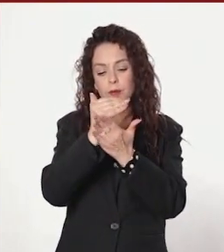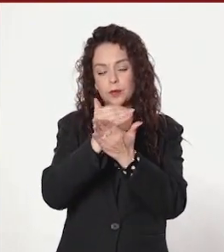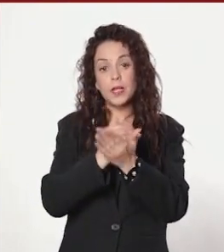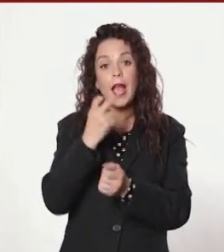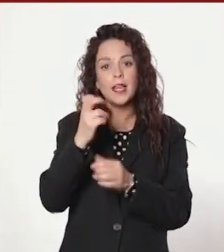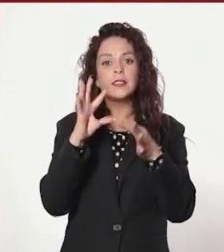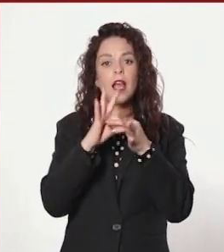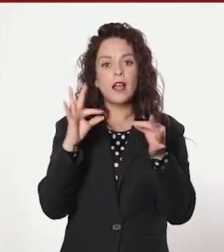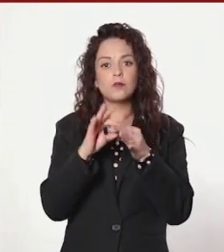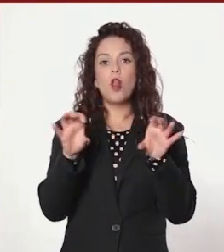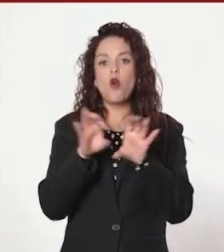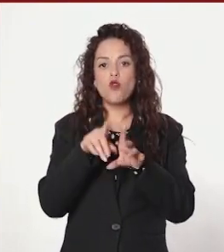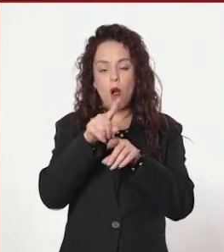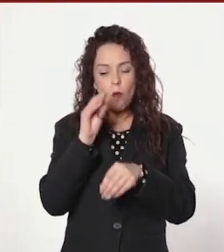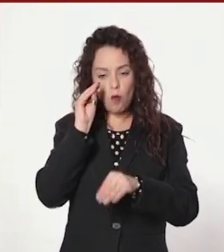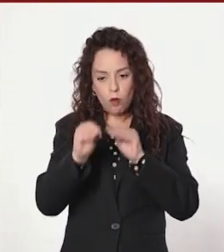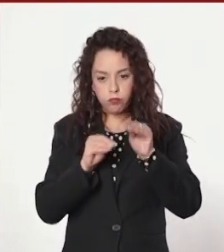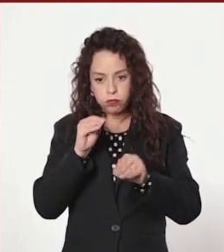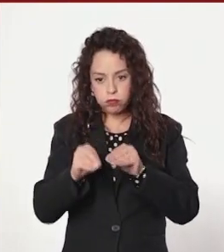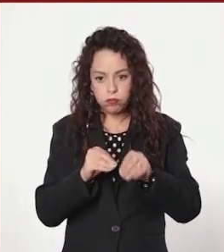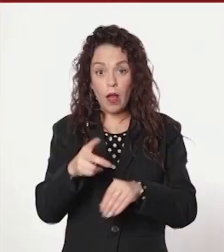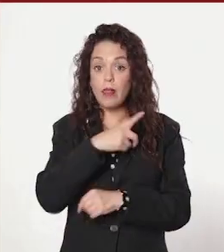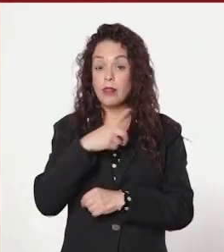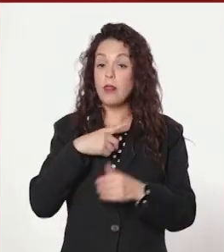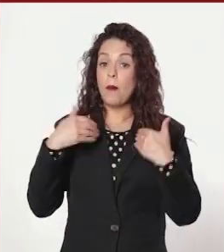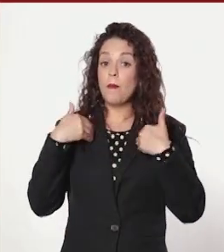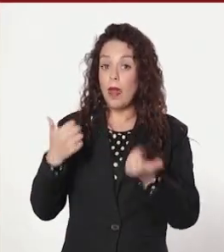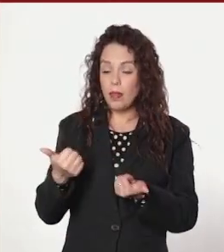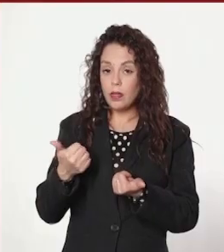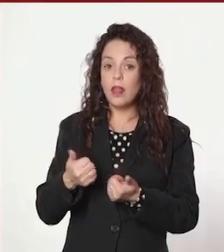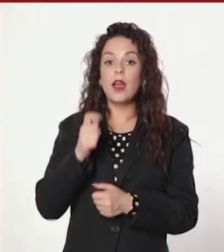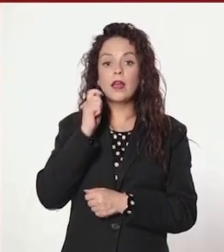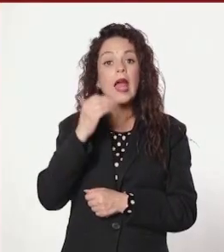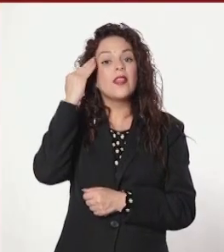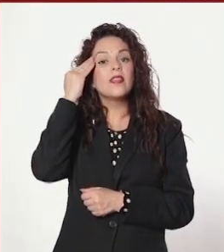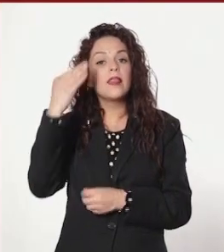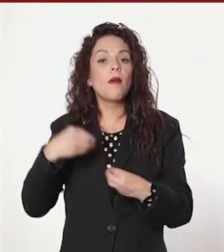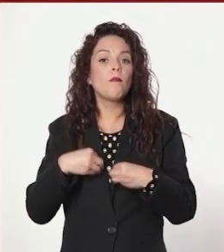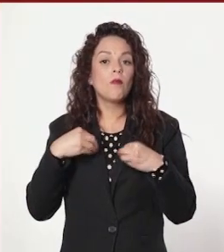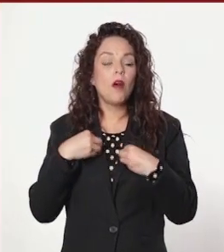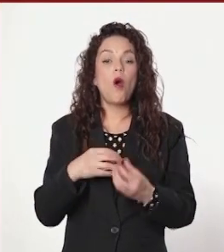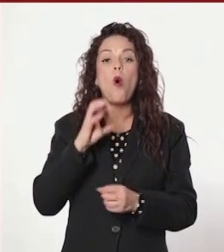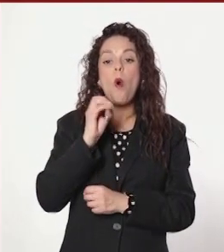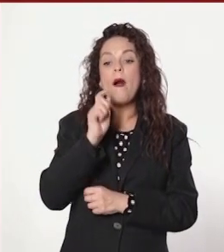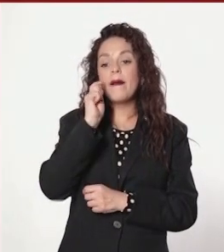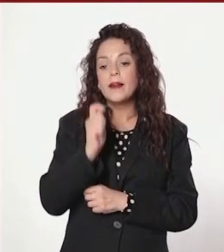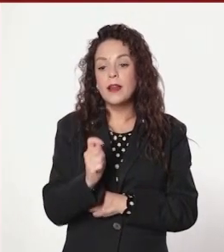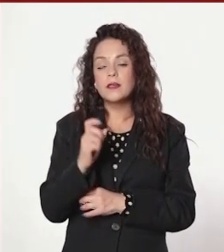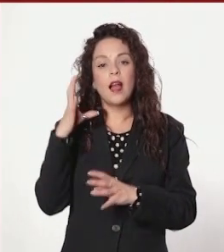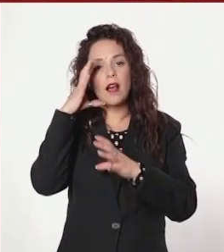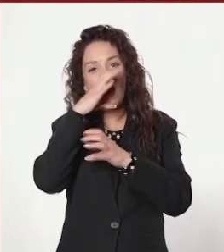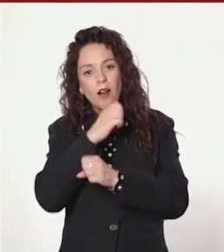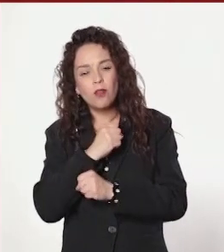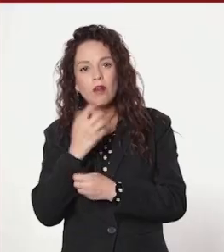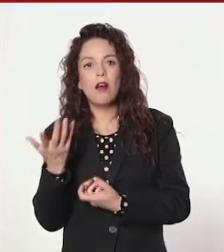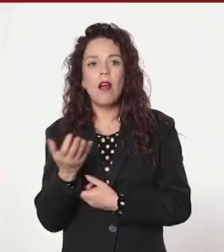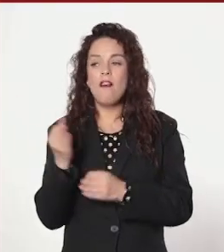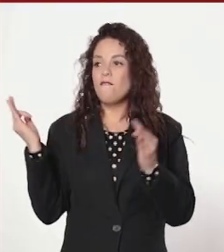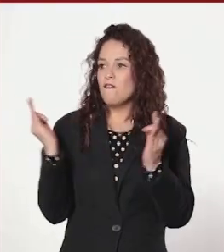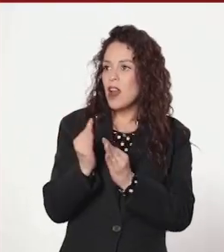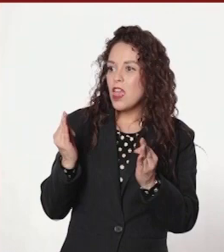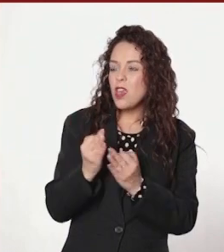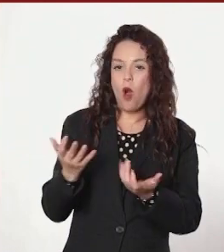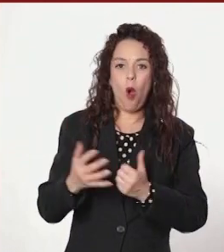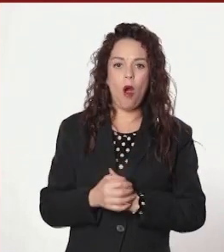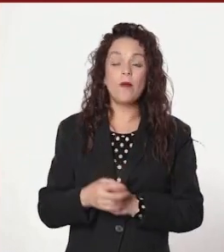cómo los pongas. Tenemos que tomar en cuenta la temporada en donde vivimos, si vives en un lugar de calor, de frío, ¿no? Entonces, bueno,